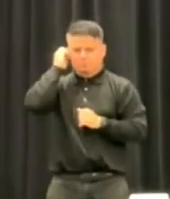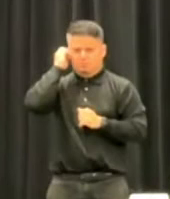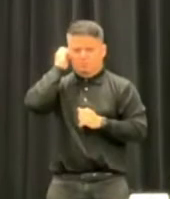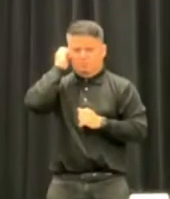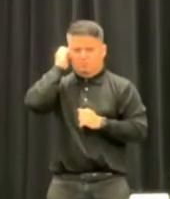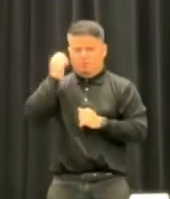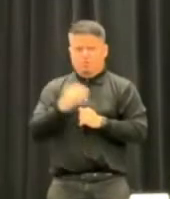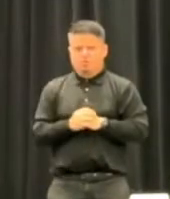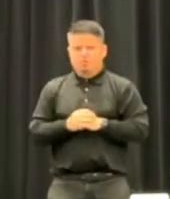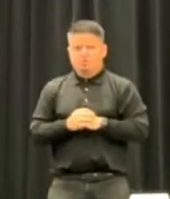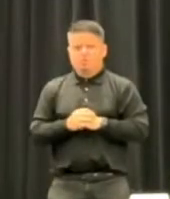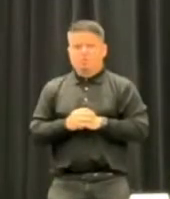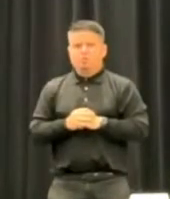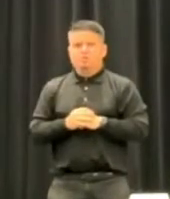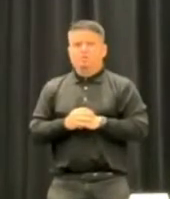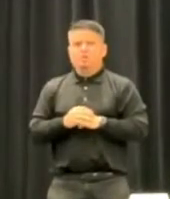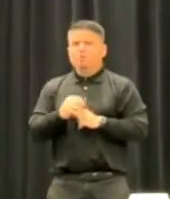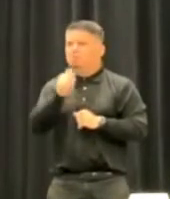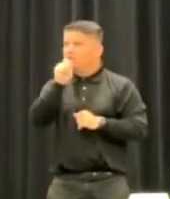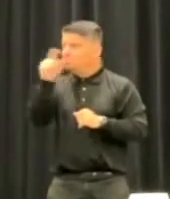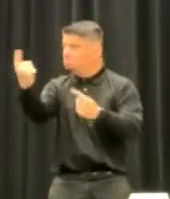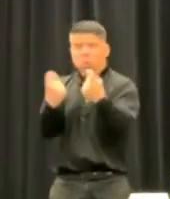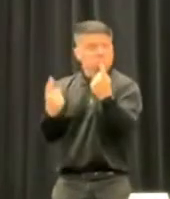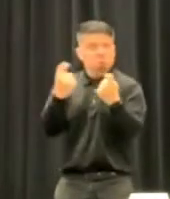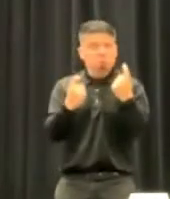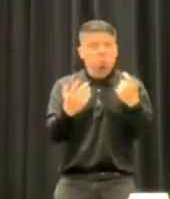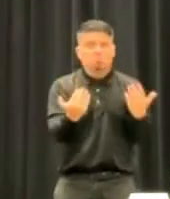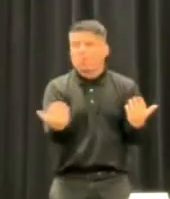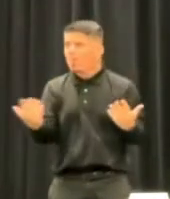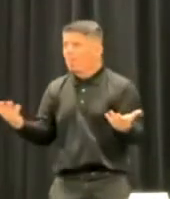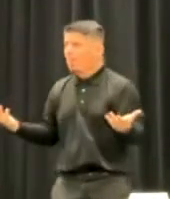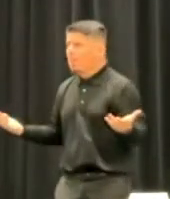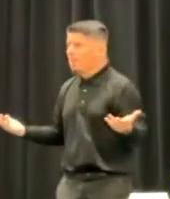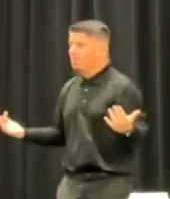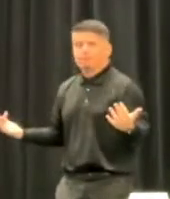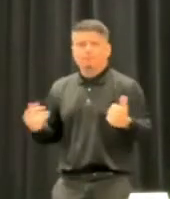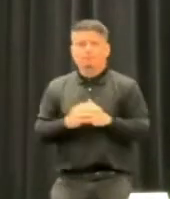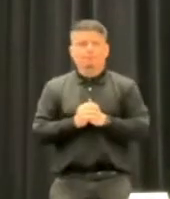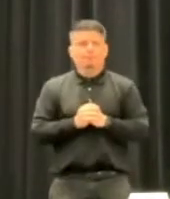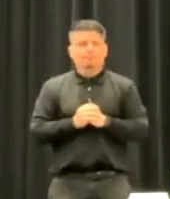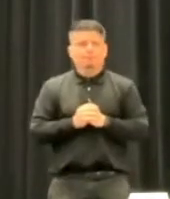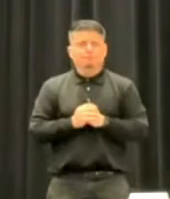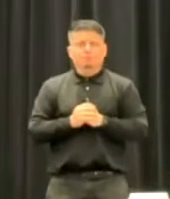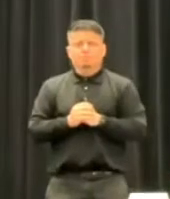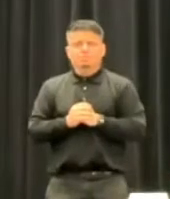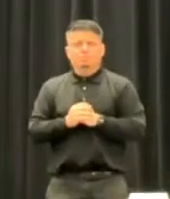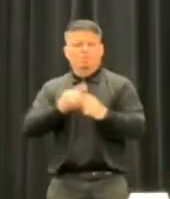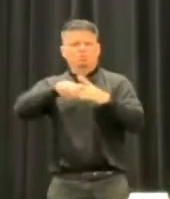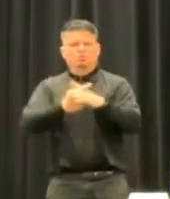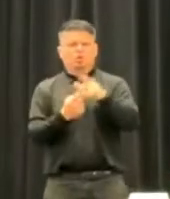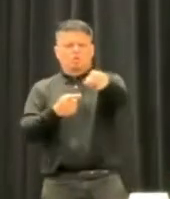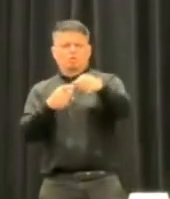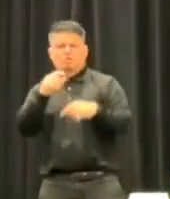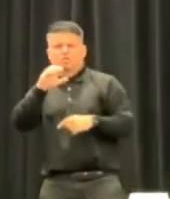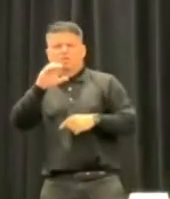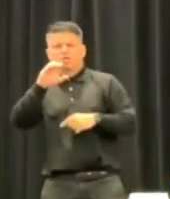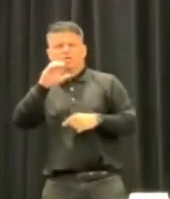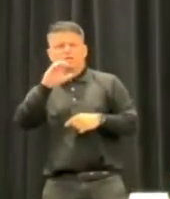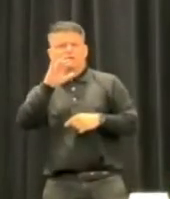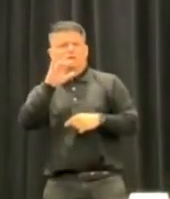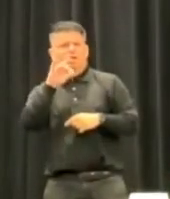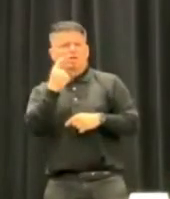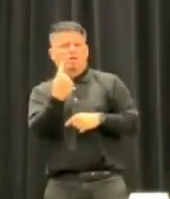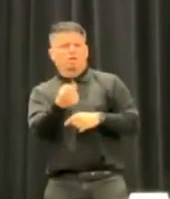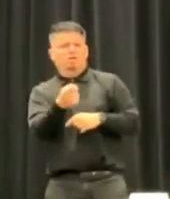preguntas de parte de la prensa ok vamos a empezar vamos a empezar por acá este primero con celia perdón con celia con